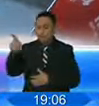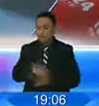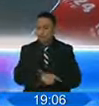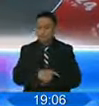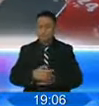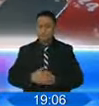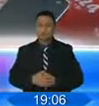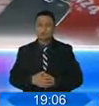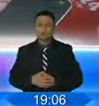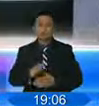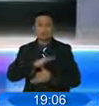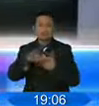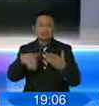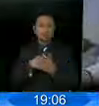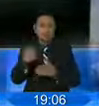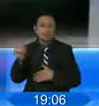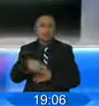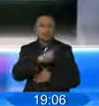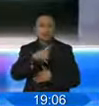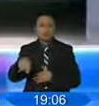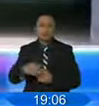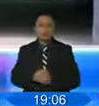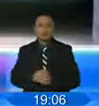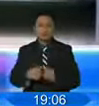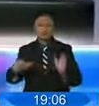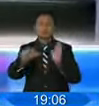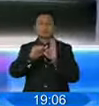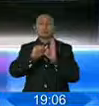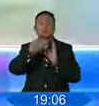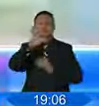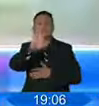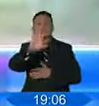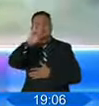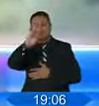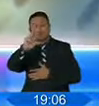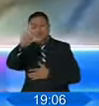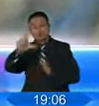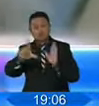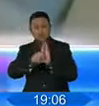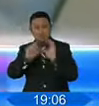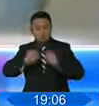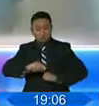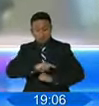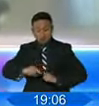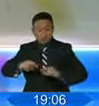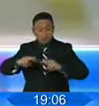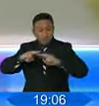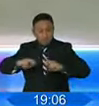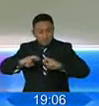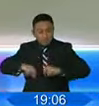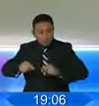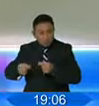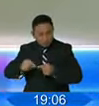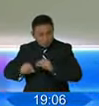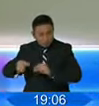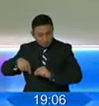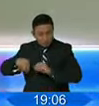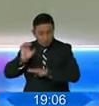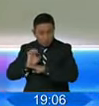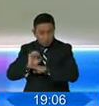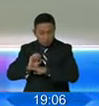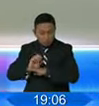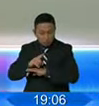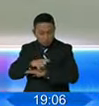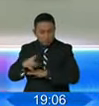producción, absolutamente. Manifiestan que el artículo 56 de la ley que permite la investigación de los transgénicos en el país